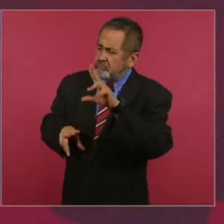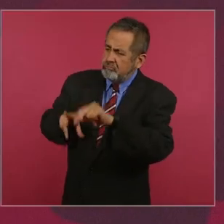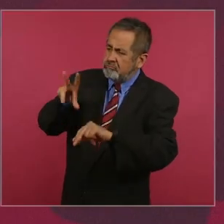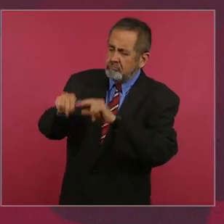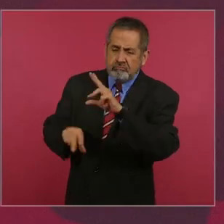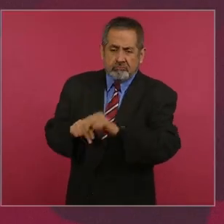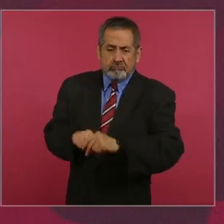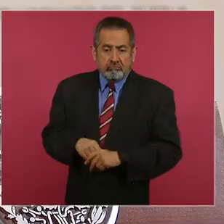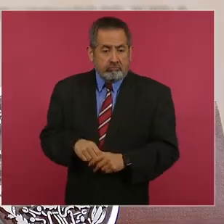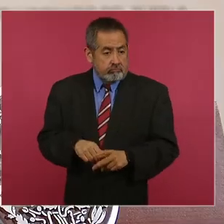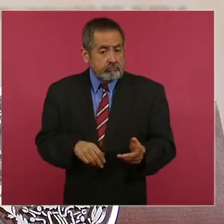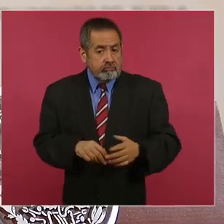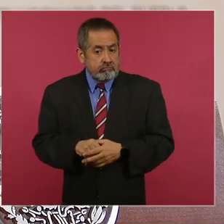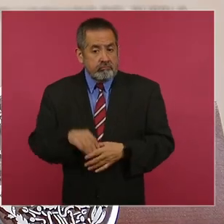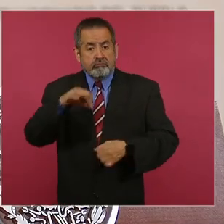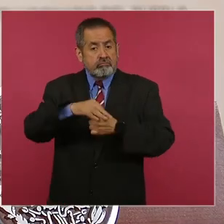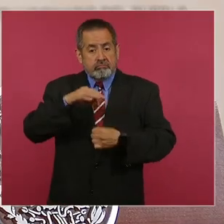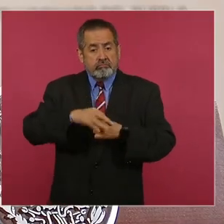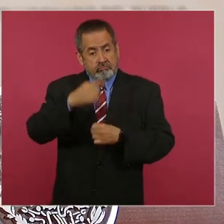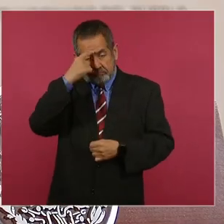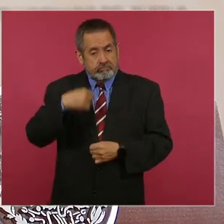no votaron por nosotros